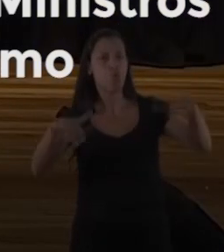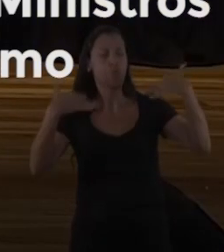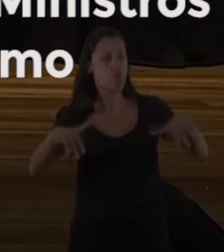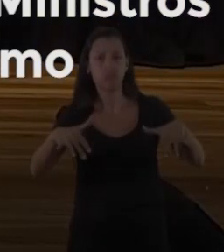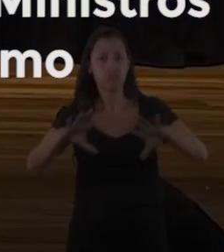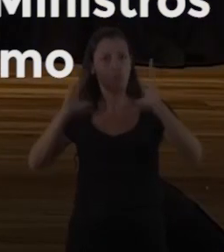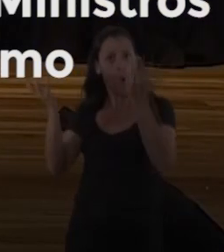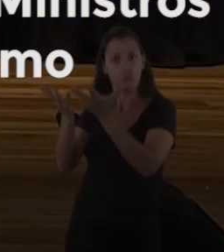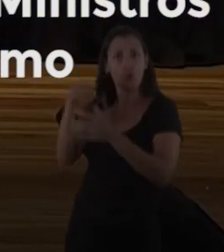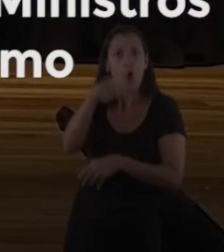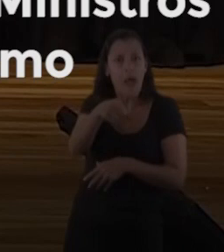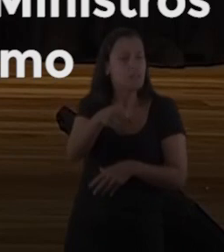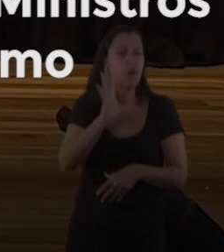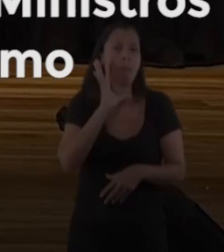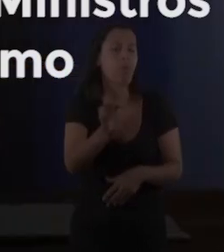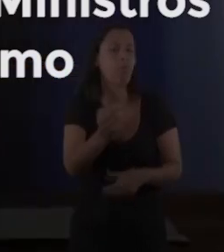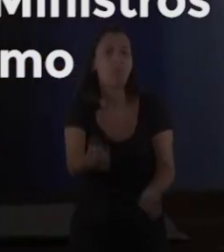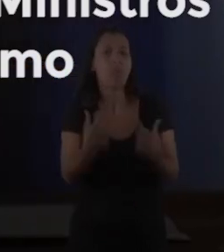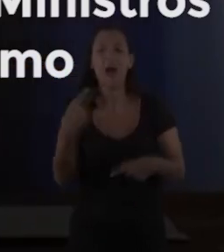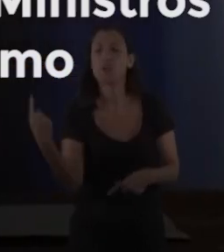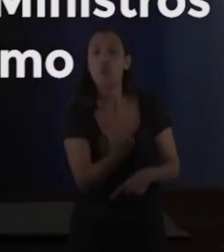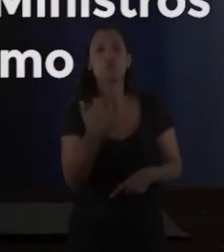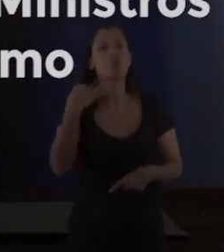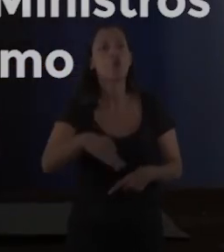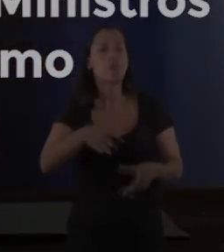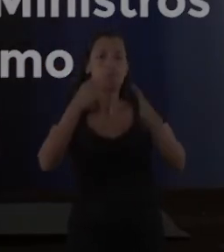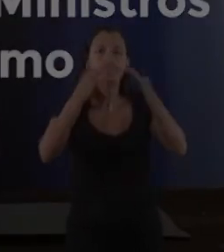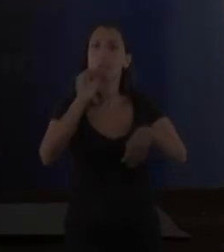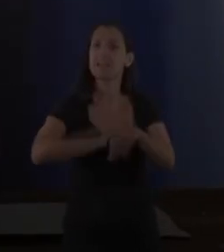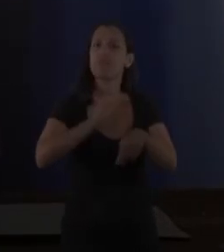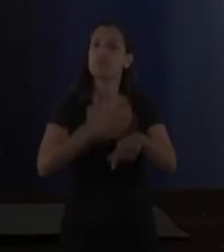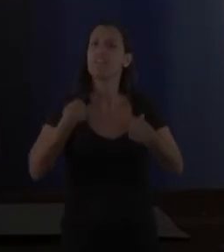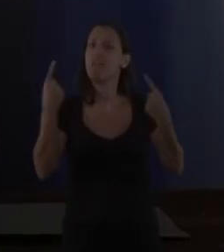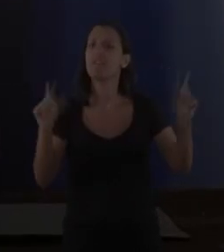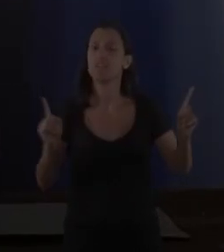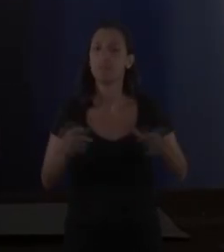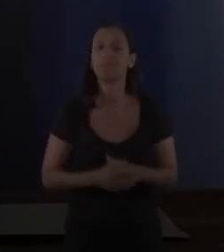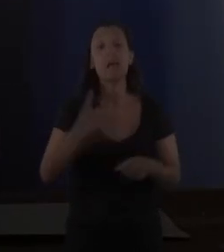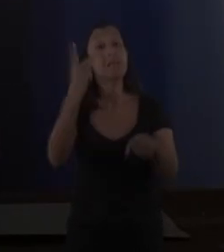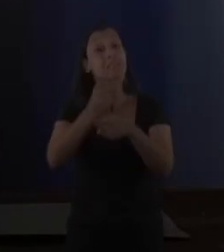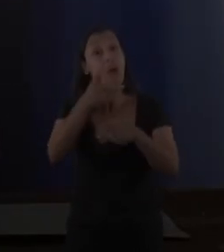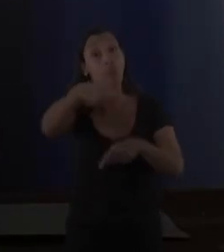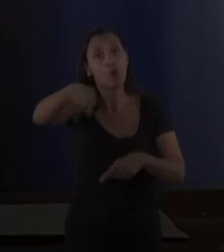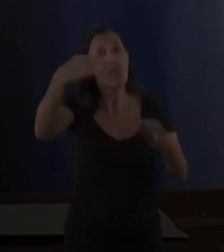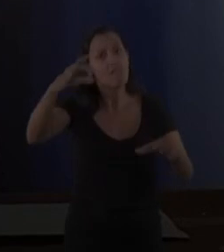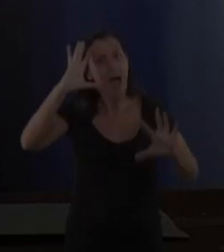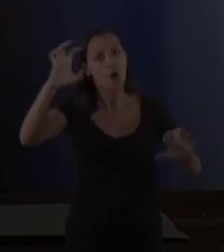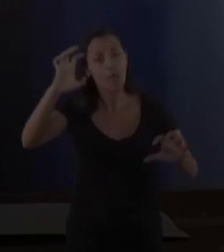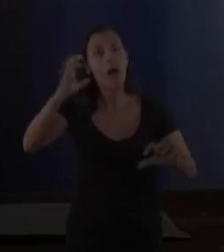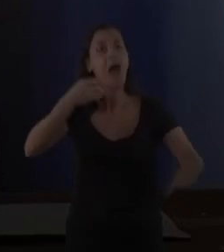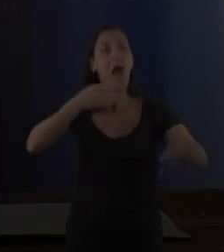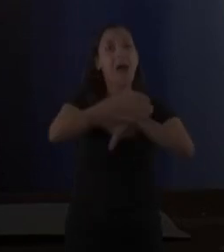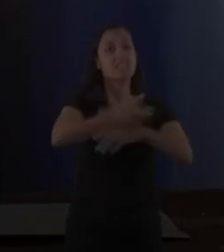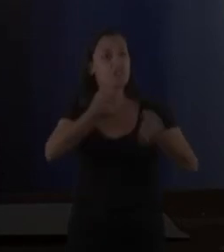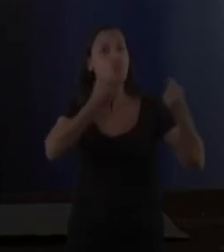Y eso ya de por sí nos impone una obligación distinta. Lo segundo que hay que recordar que el acceso a la